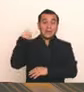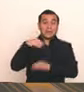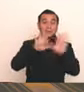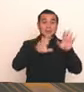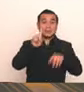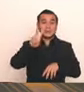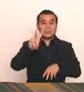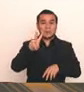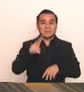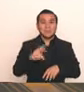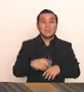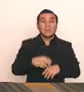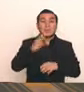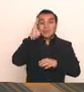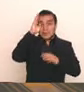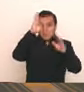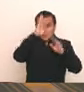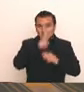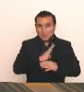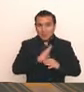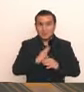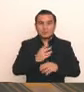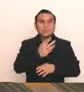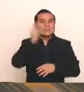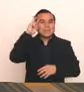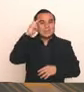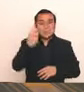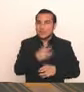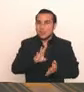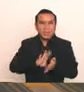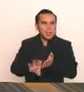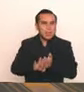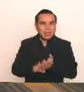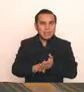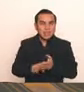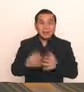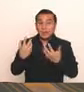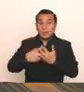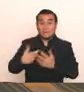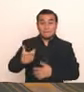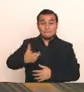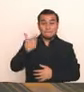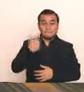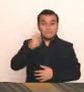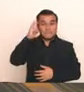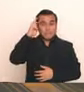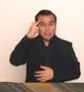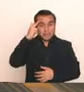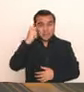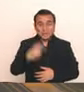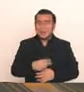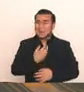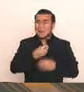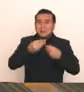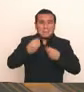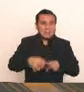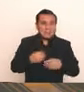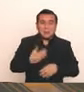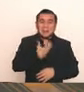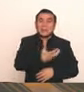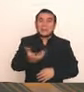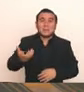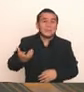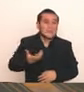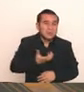presiones de un pequeño grupo de malos empresarios financistas de sus campañas a pesar de que nos siguen quitando toda la serranía para